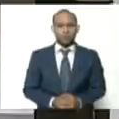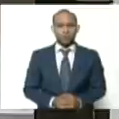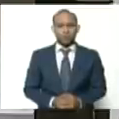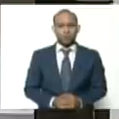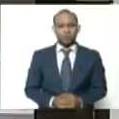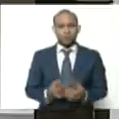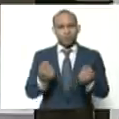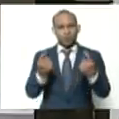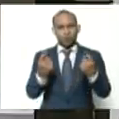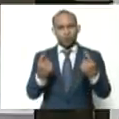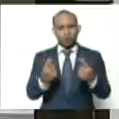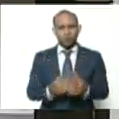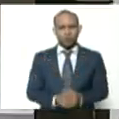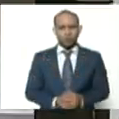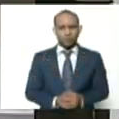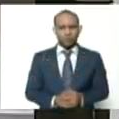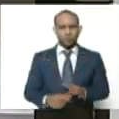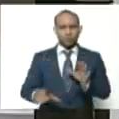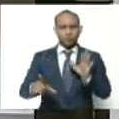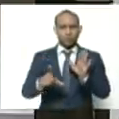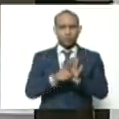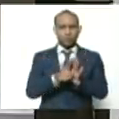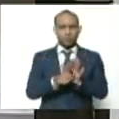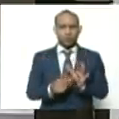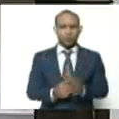Número 11, la ley